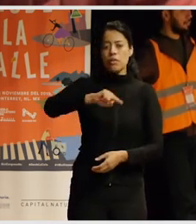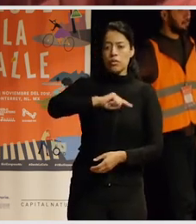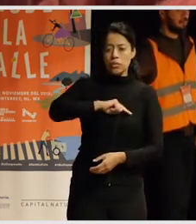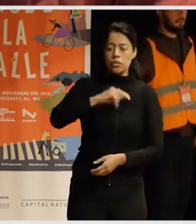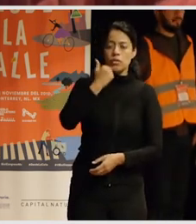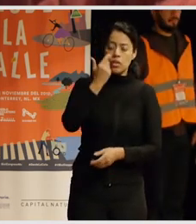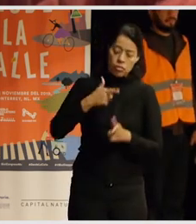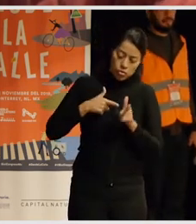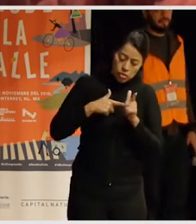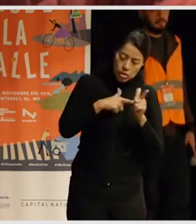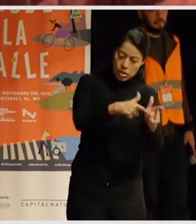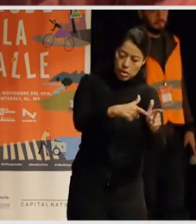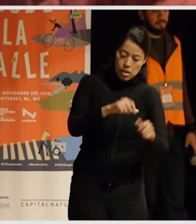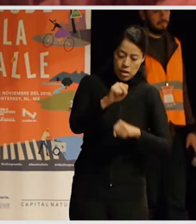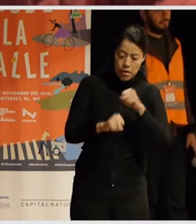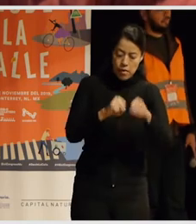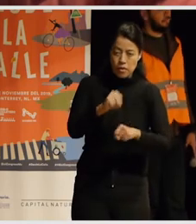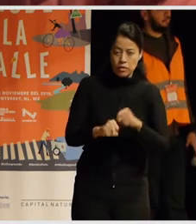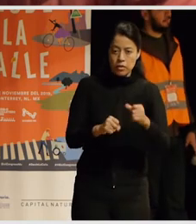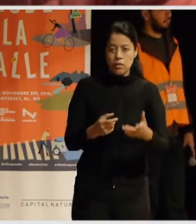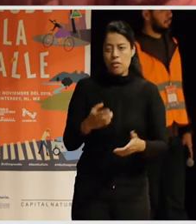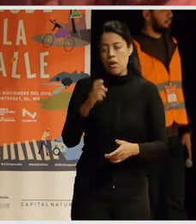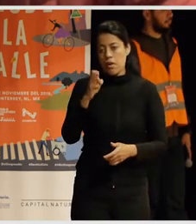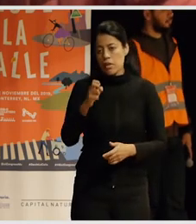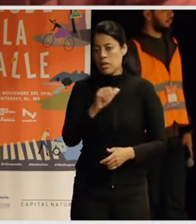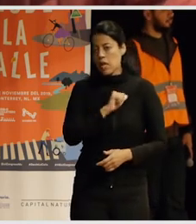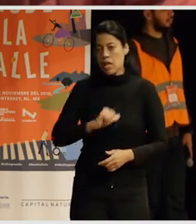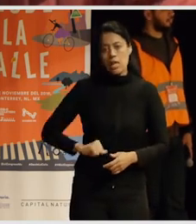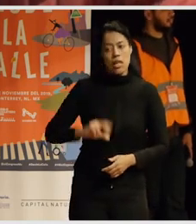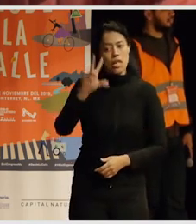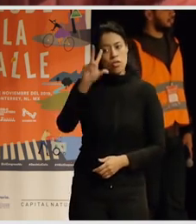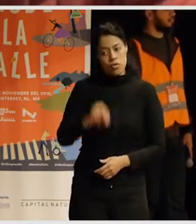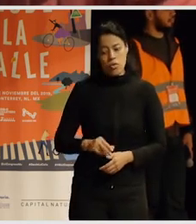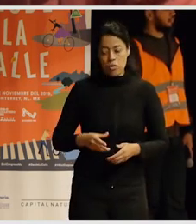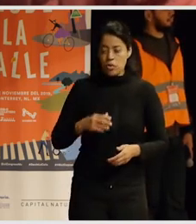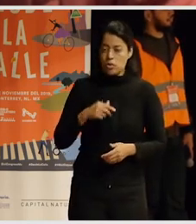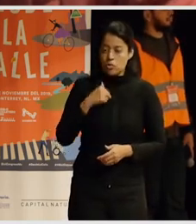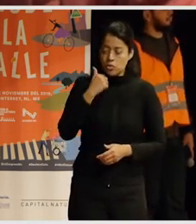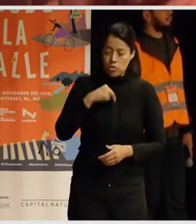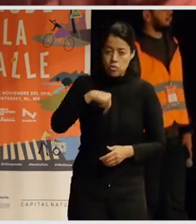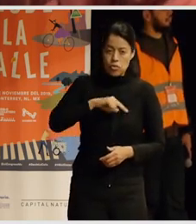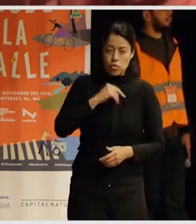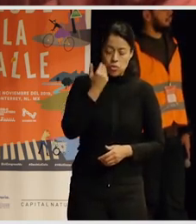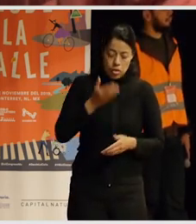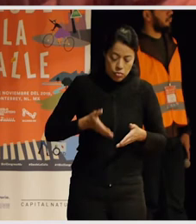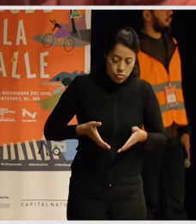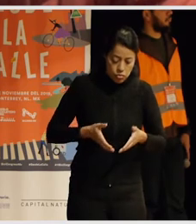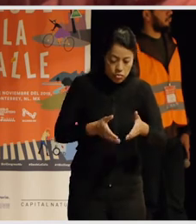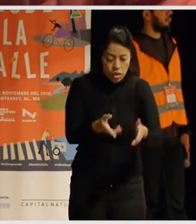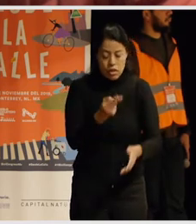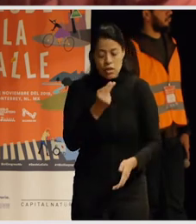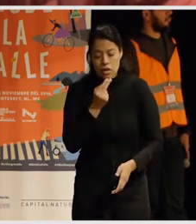la continuidad de esta ciclovía entonces está diciendo que por ahí no entonces pues en usos y costumbres de la